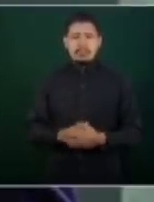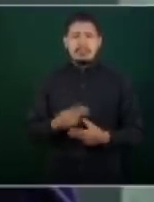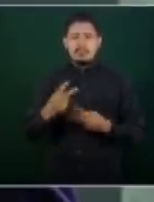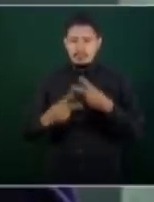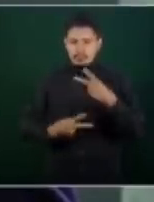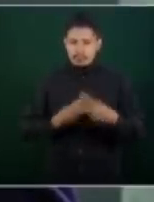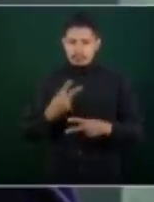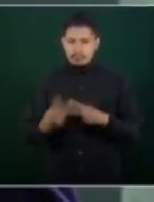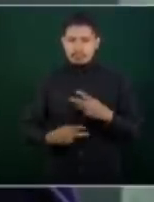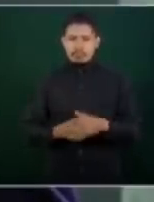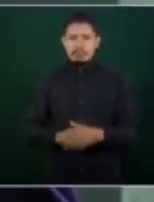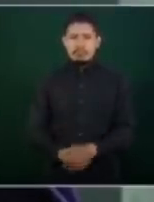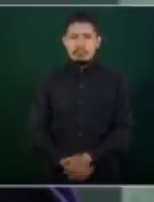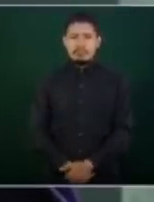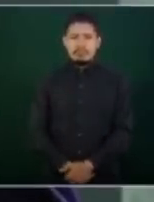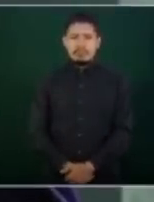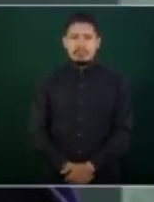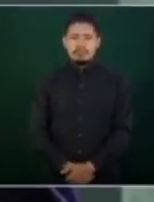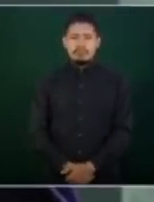vamos a